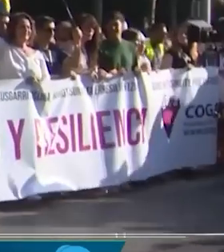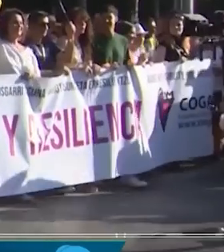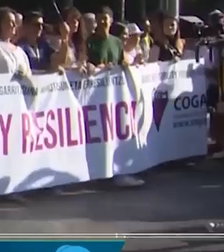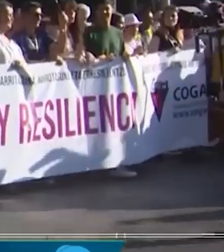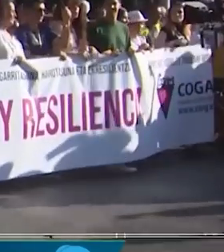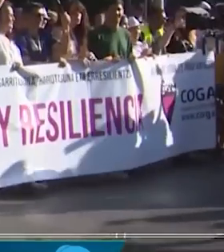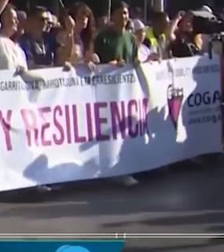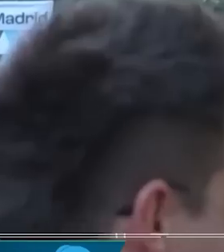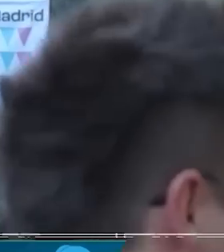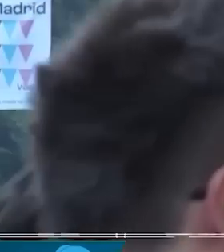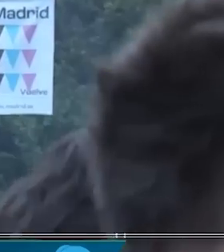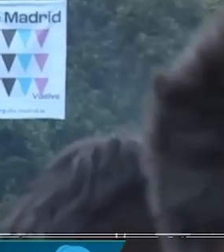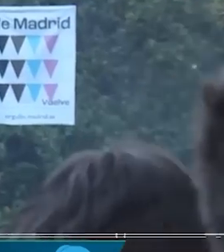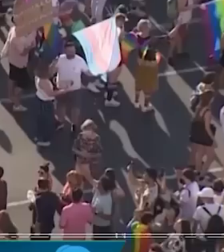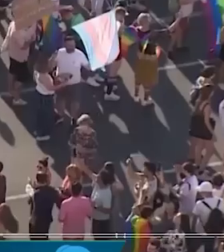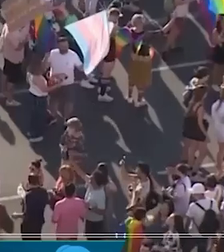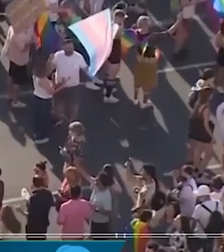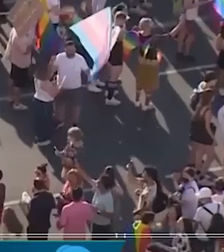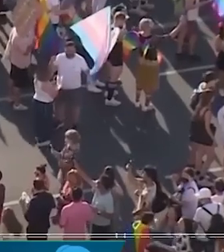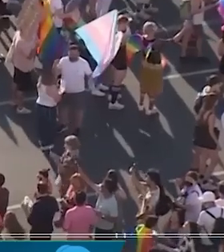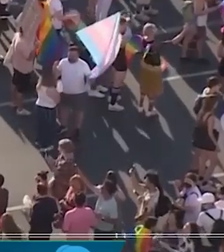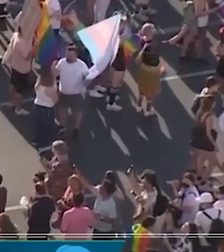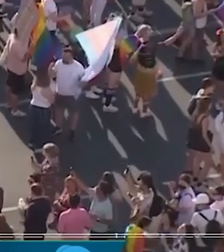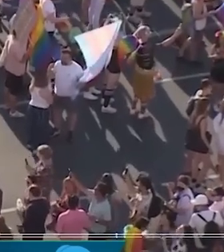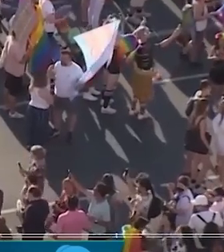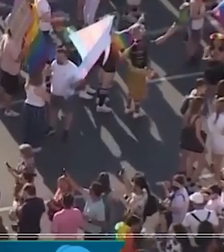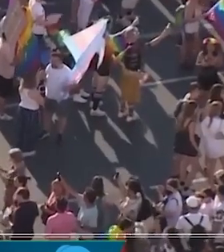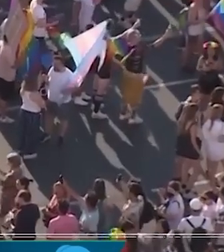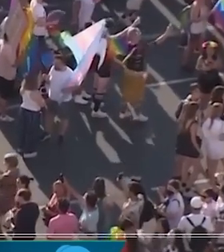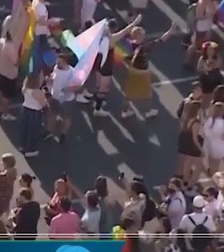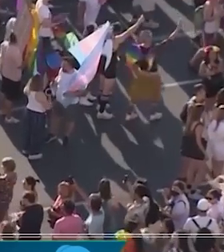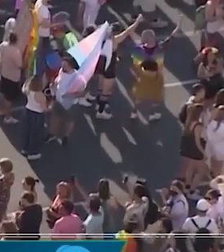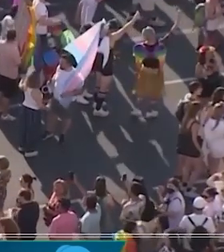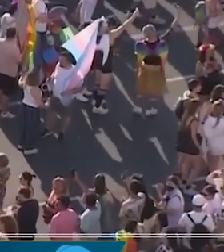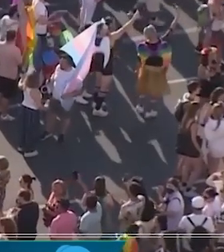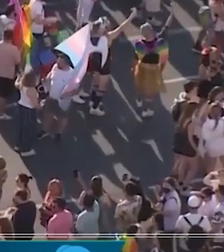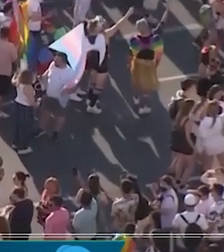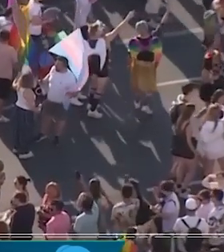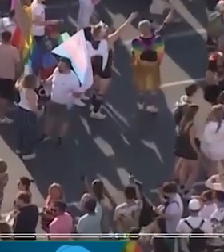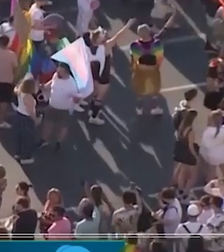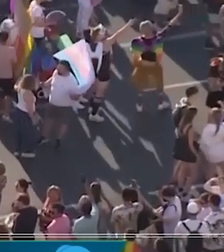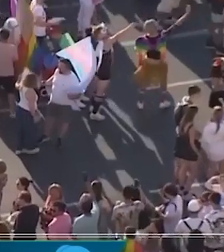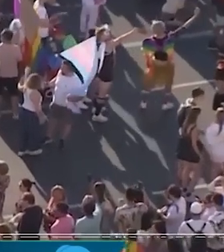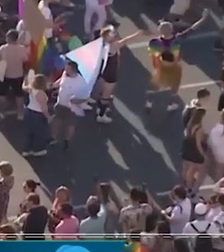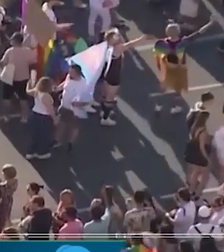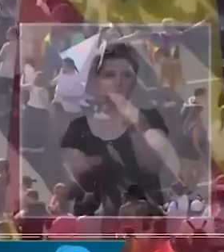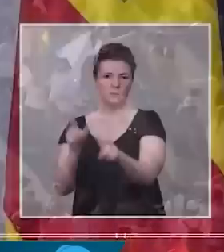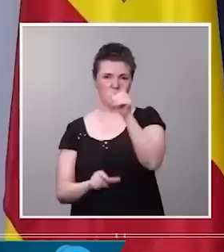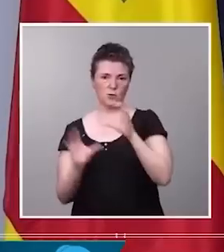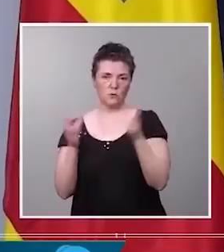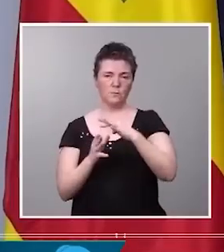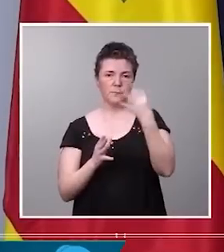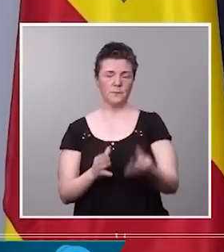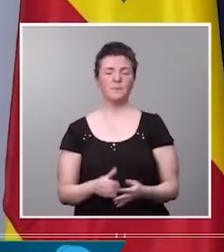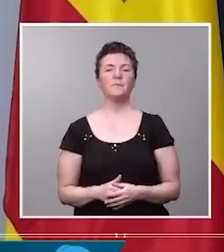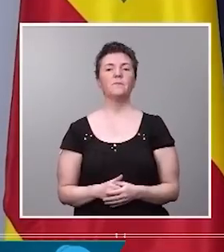Irene Montero y presenta esta ley trans está siendo pues la más moderna, la más innovadora y la pionera en todo esto, pero nada más lejos de la realidad. Hay otros